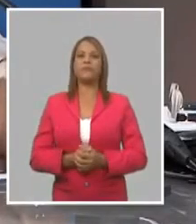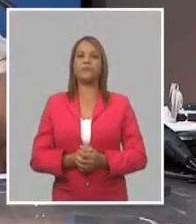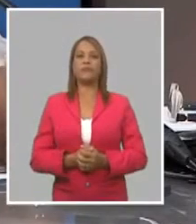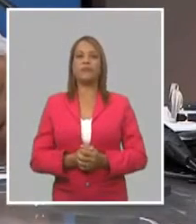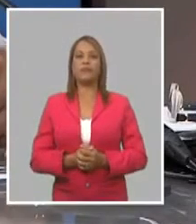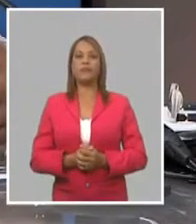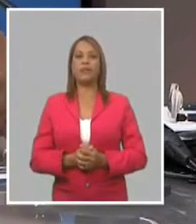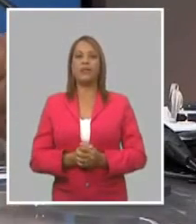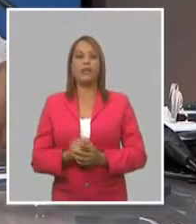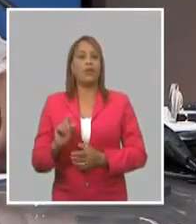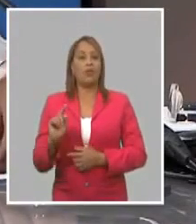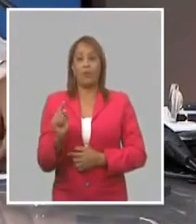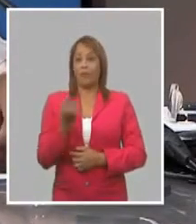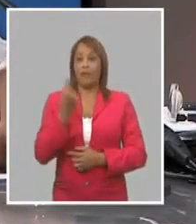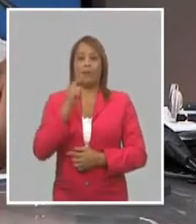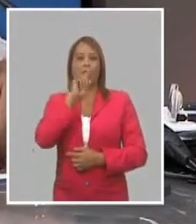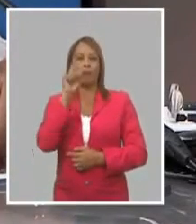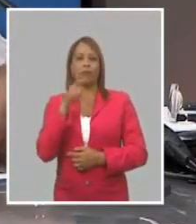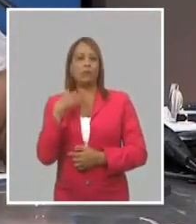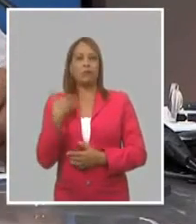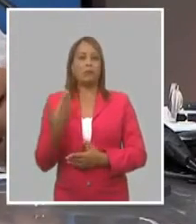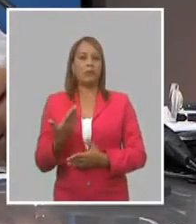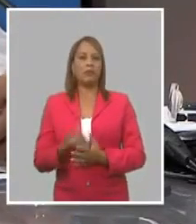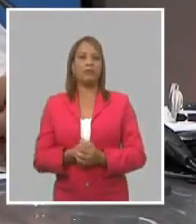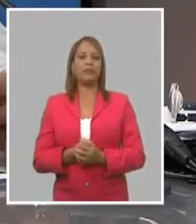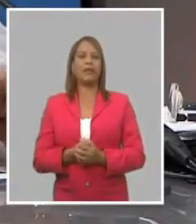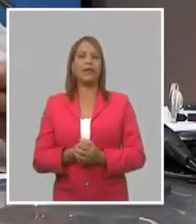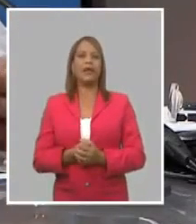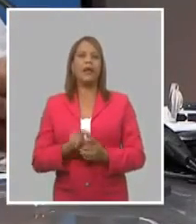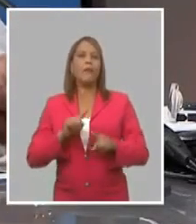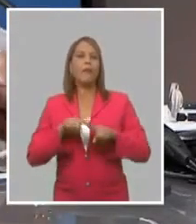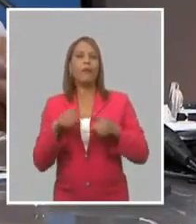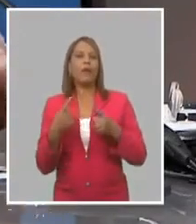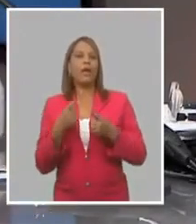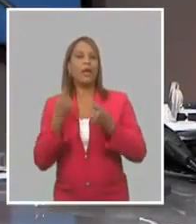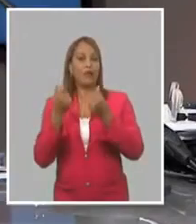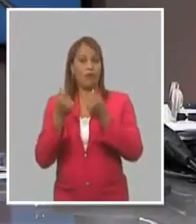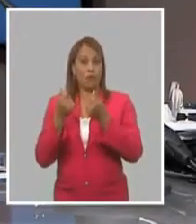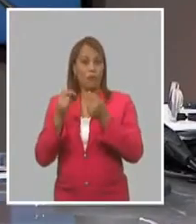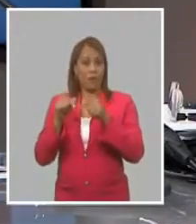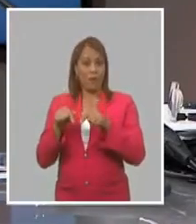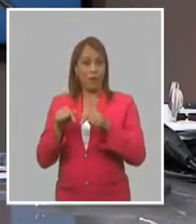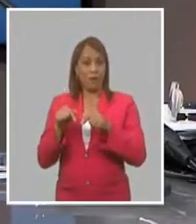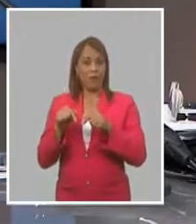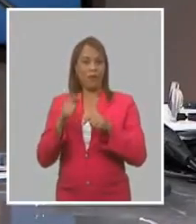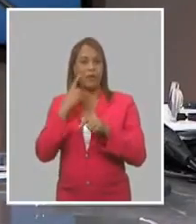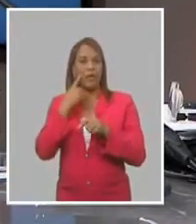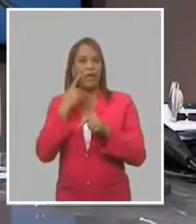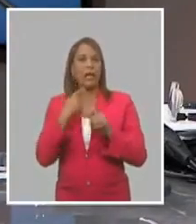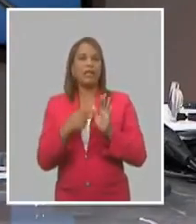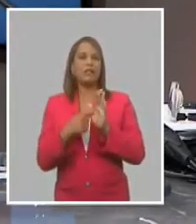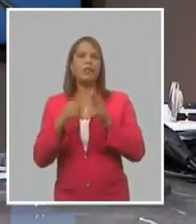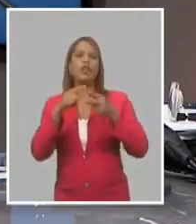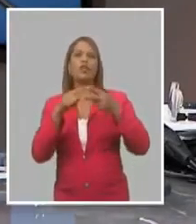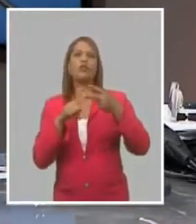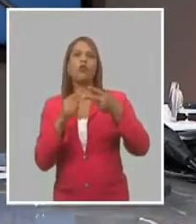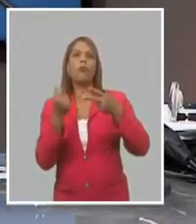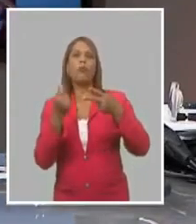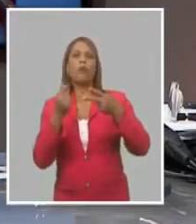tema que deberíamos preguntarnos es por qué en las economías aparecen dos